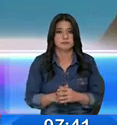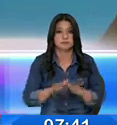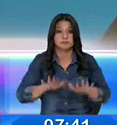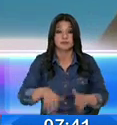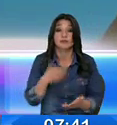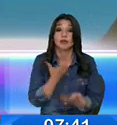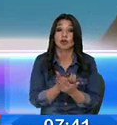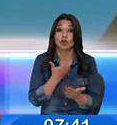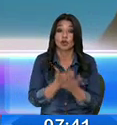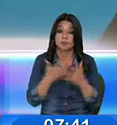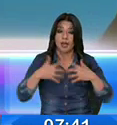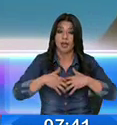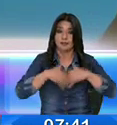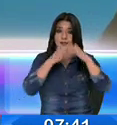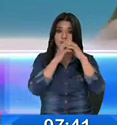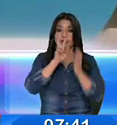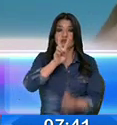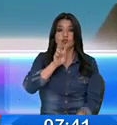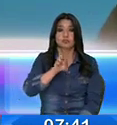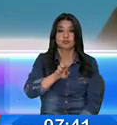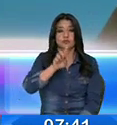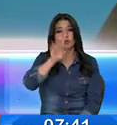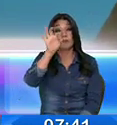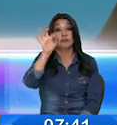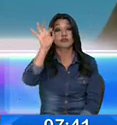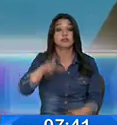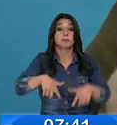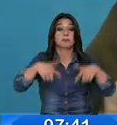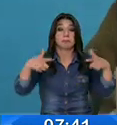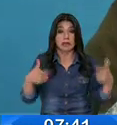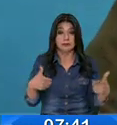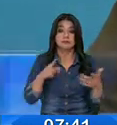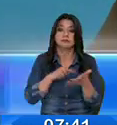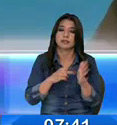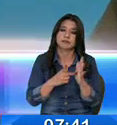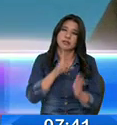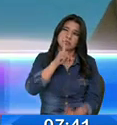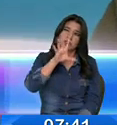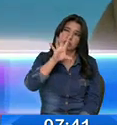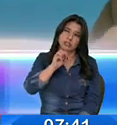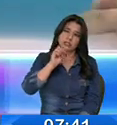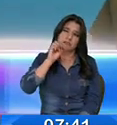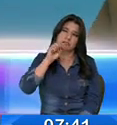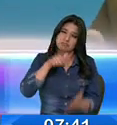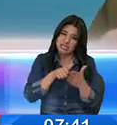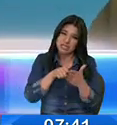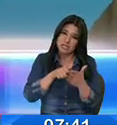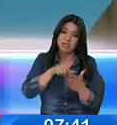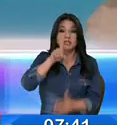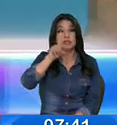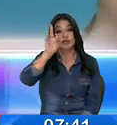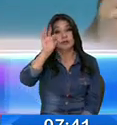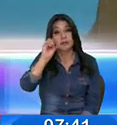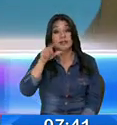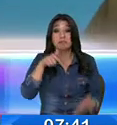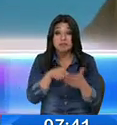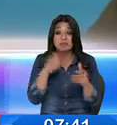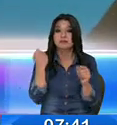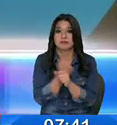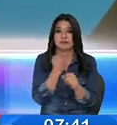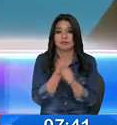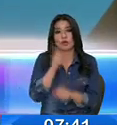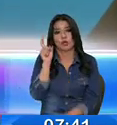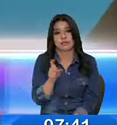económicamente activa crece en el 2 y 2.1 por ciento esto significa en 373 mil y 190 mil empleos que